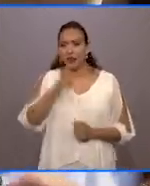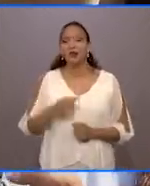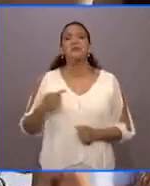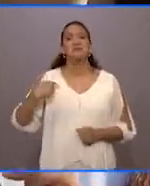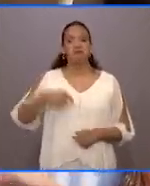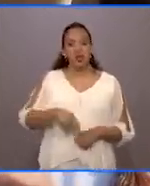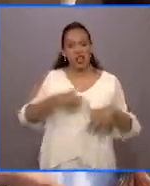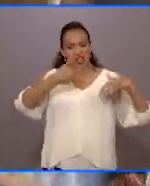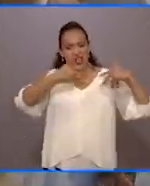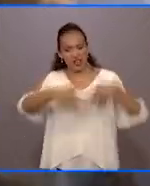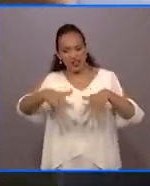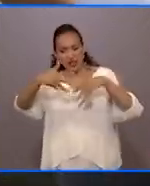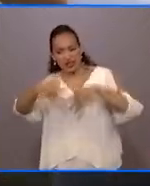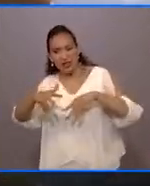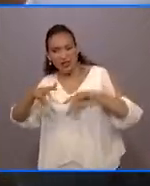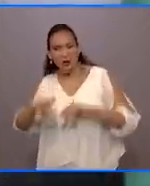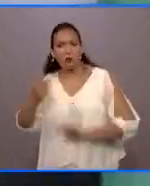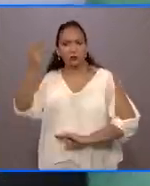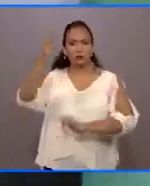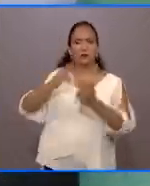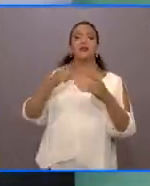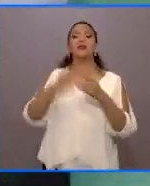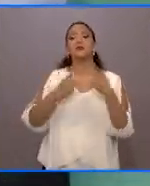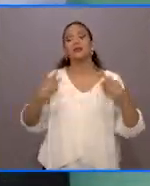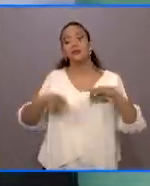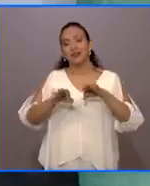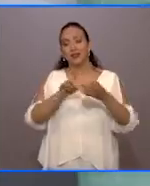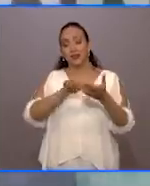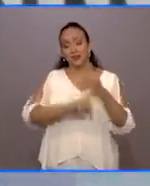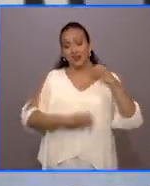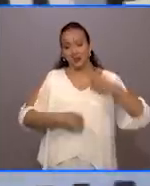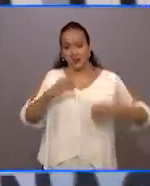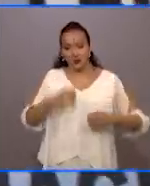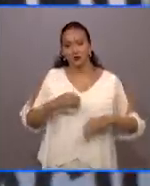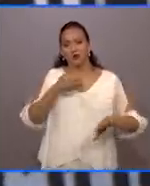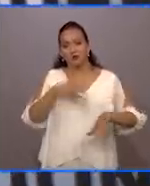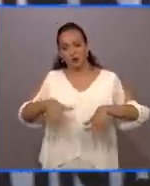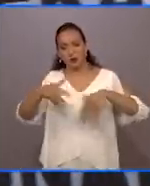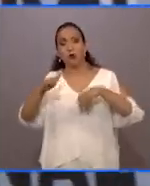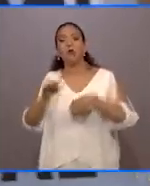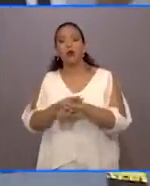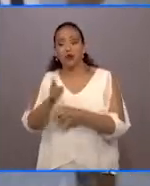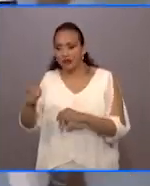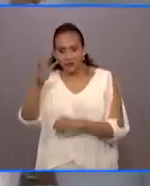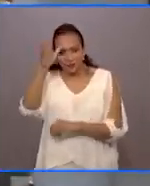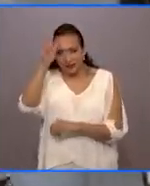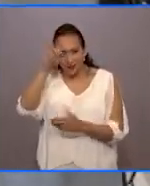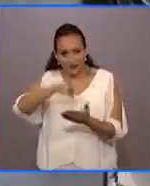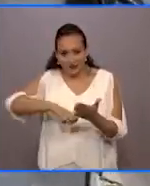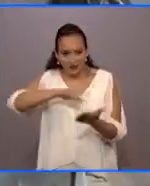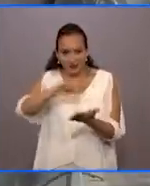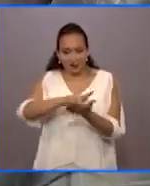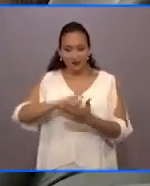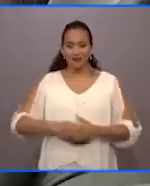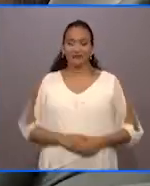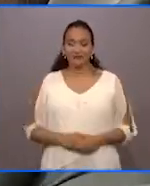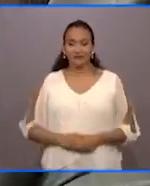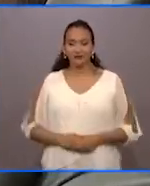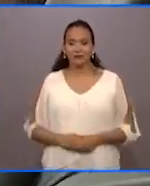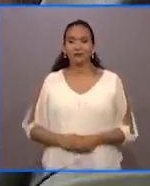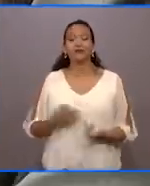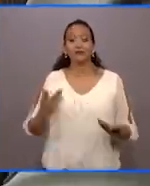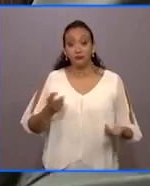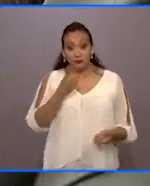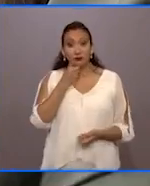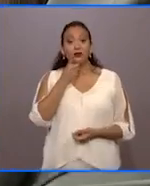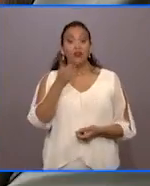dieron en las calles los trabajadores del Poder Judicial de la Federación en contra de las modificaciones constitucionales. Explicó que